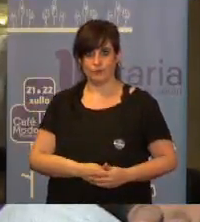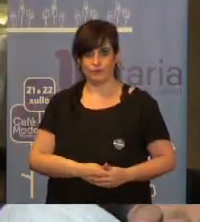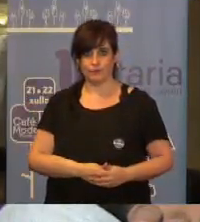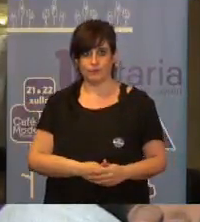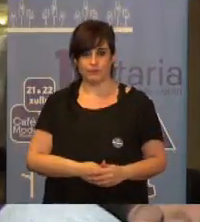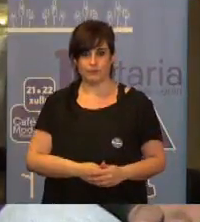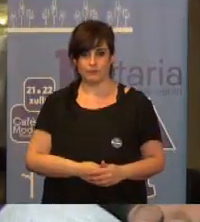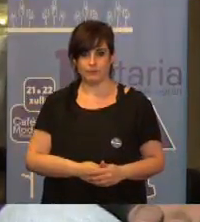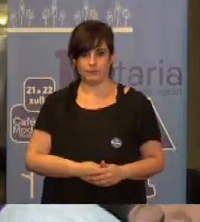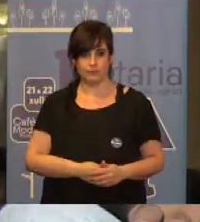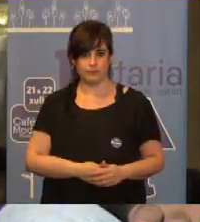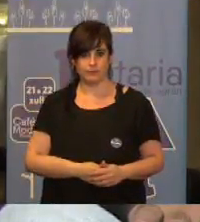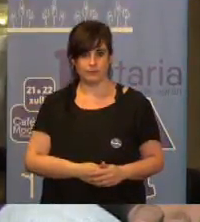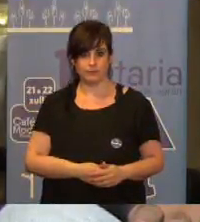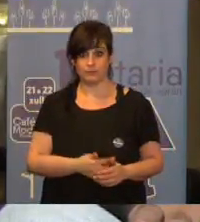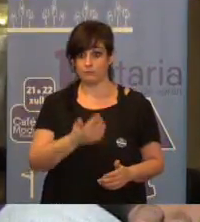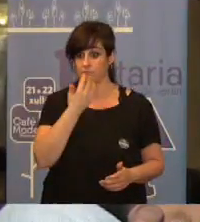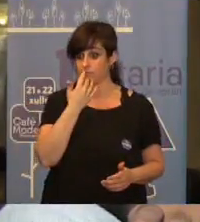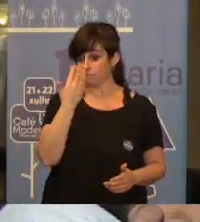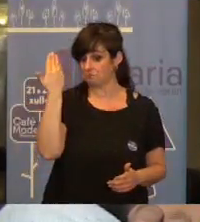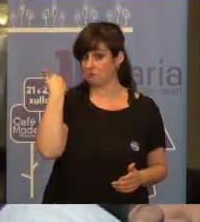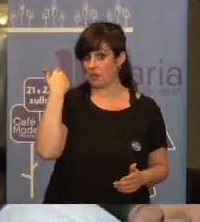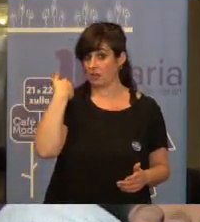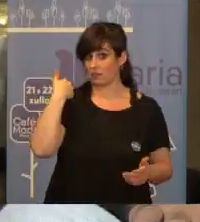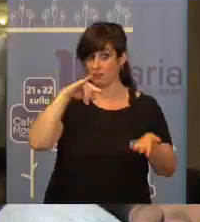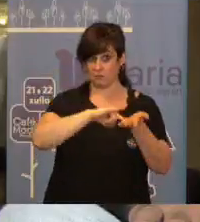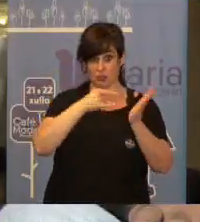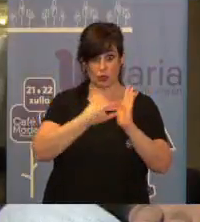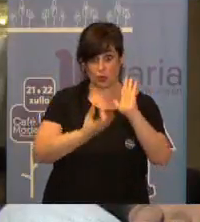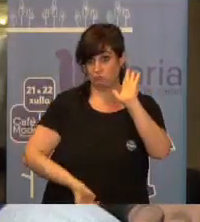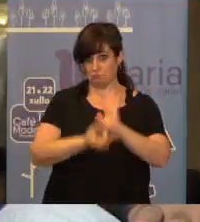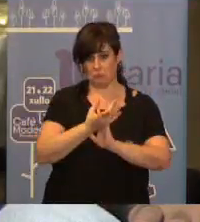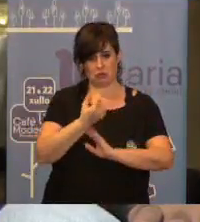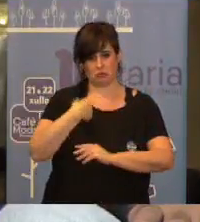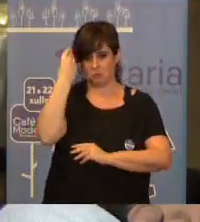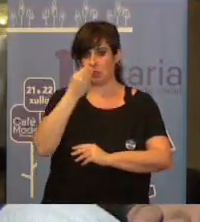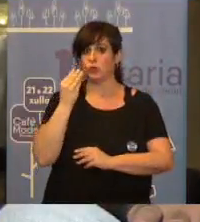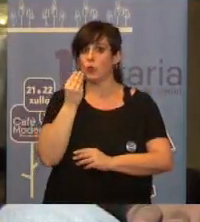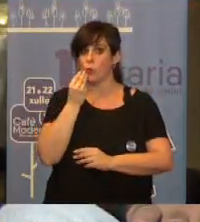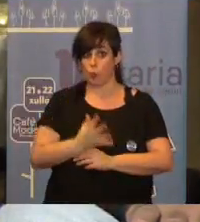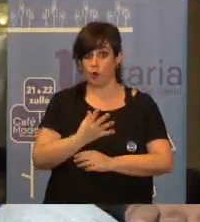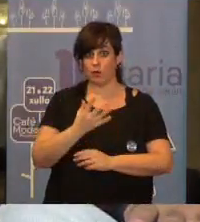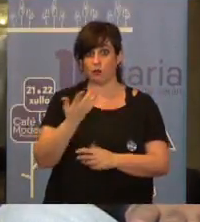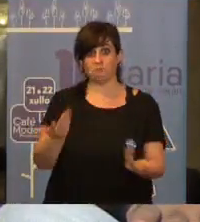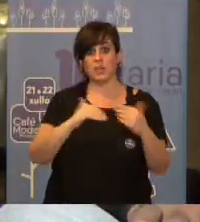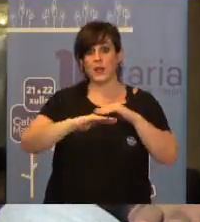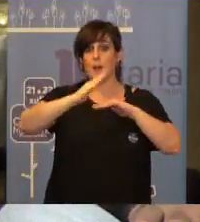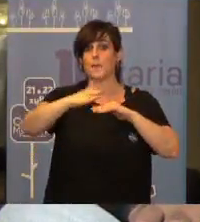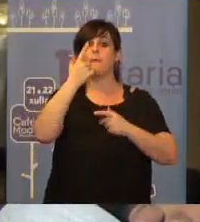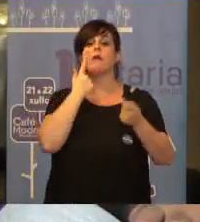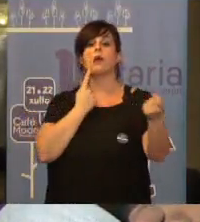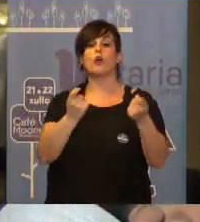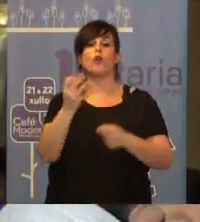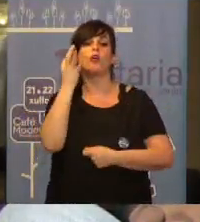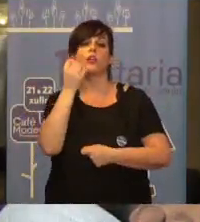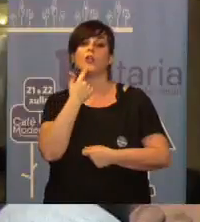cando sacou esta resolución, que me parece moi boa, a coordinadora en Marea sobre a proposta de